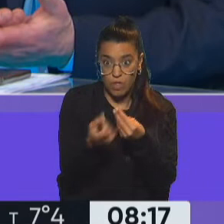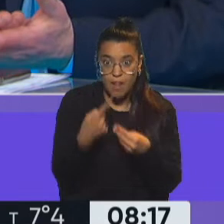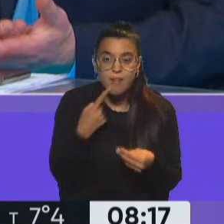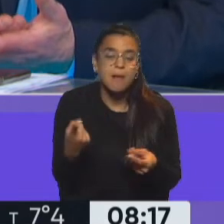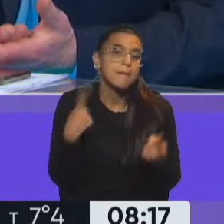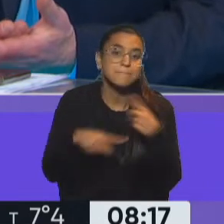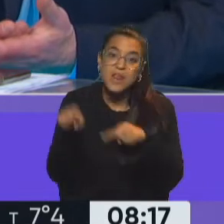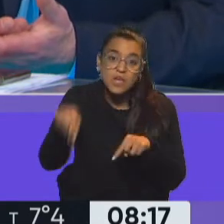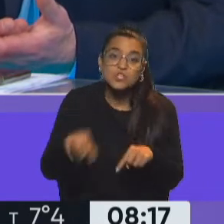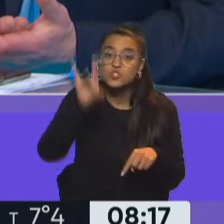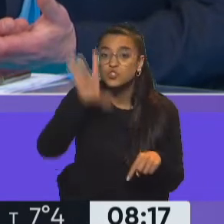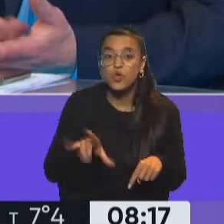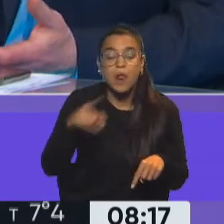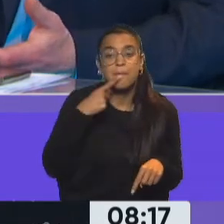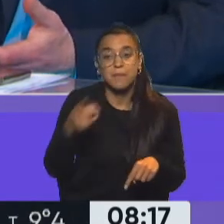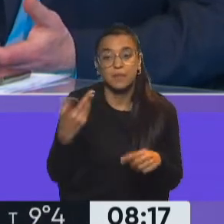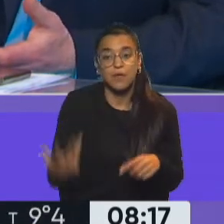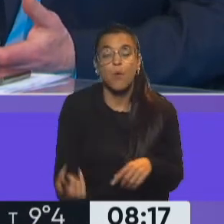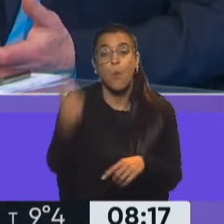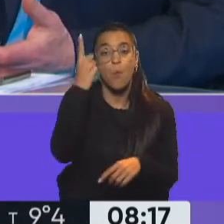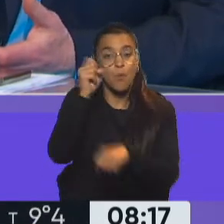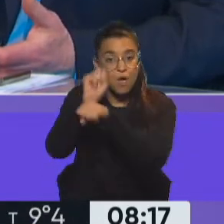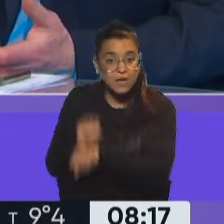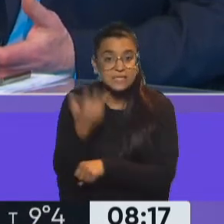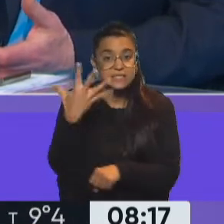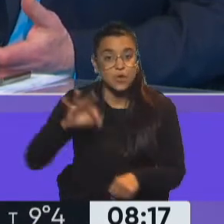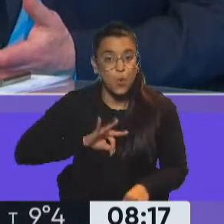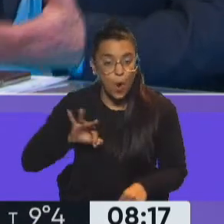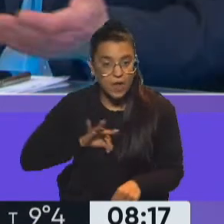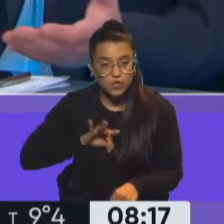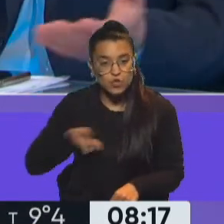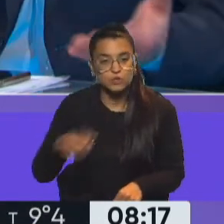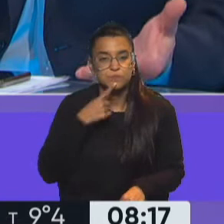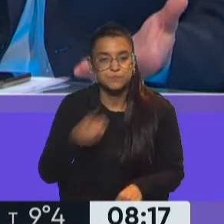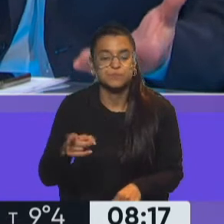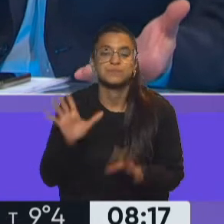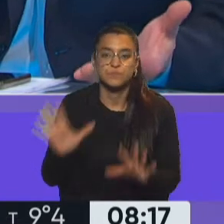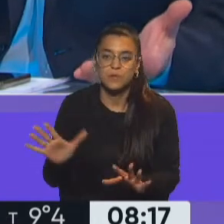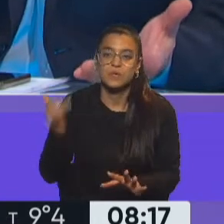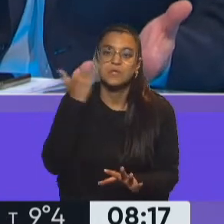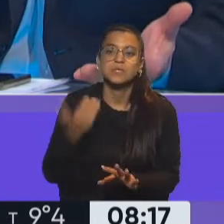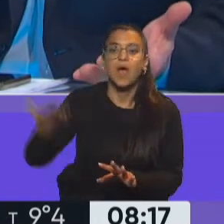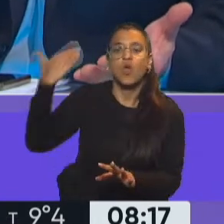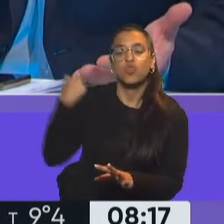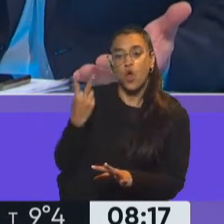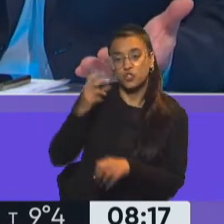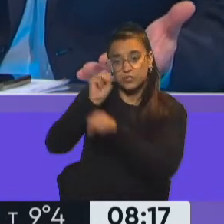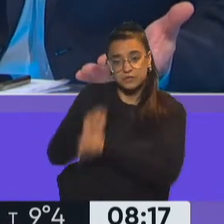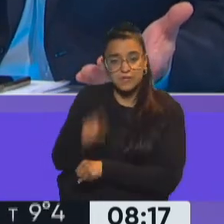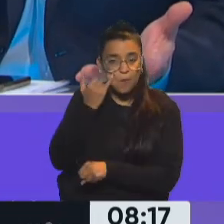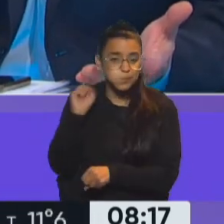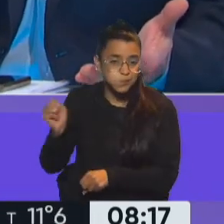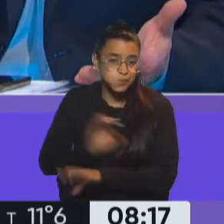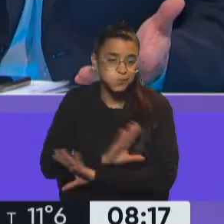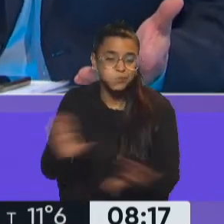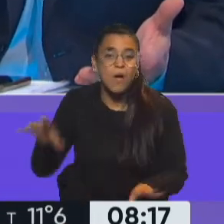esta manera solamente le queda una condena a cinco años de prisión el pasado 2 en la cárcel de manera